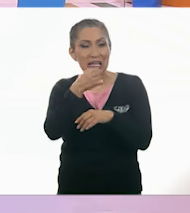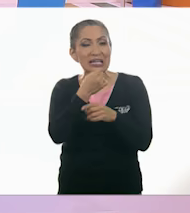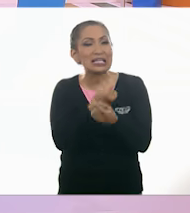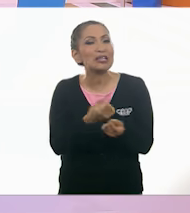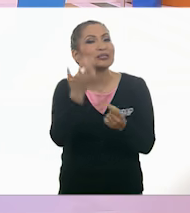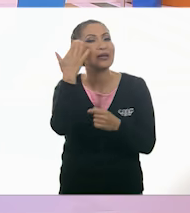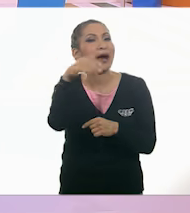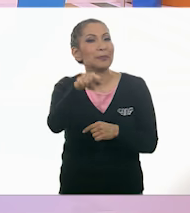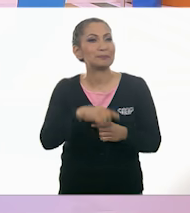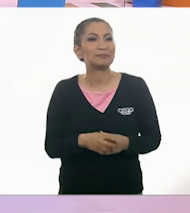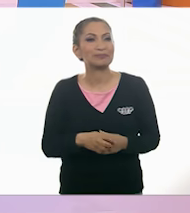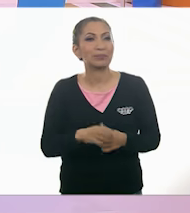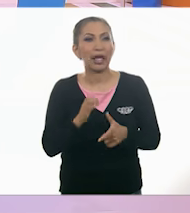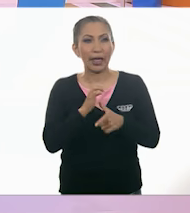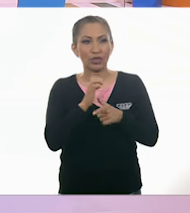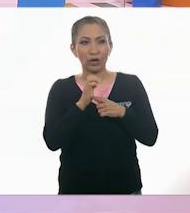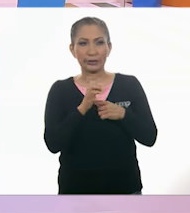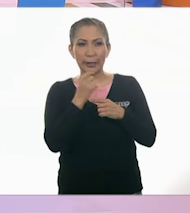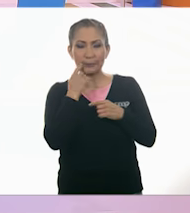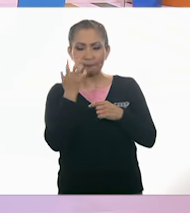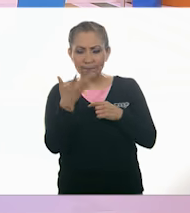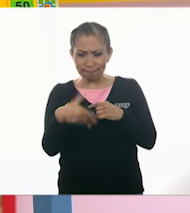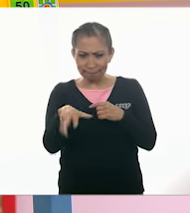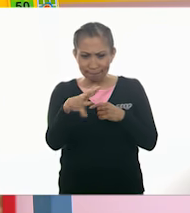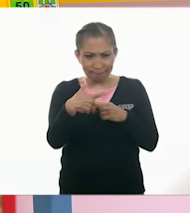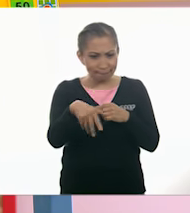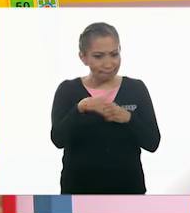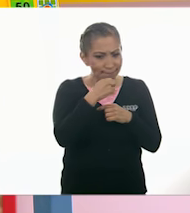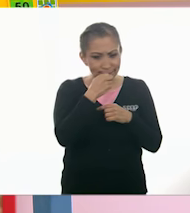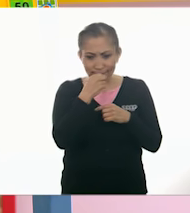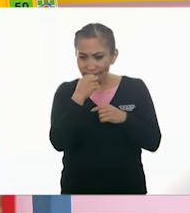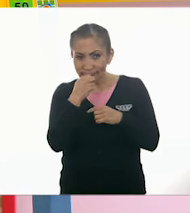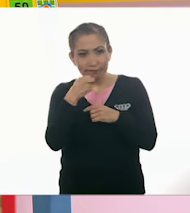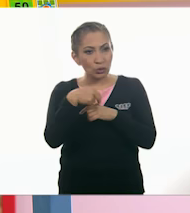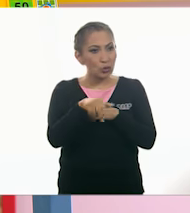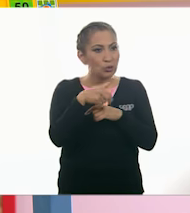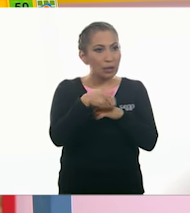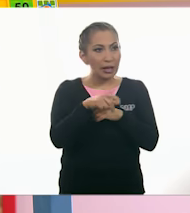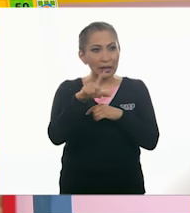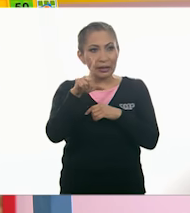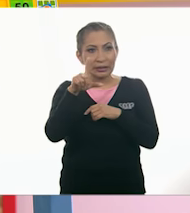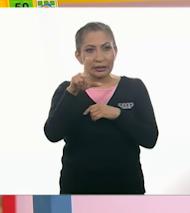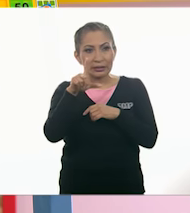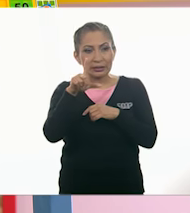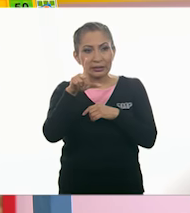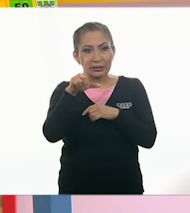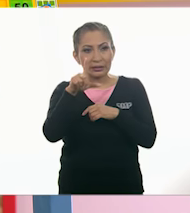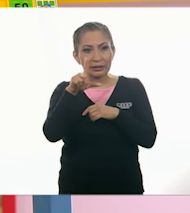Ok, entonces vamos a buscar el